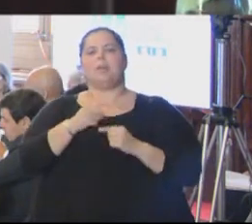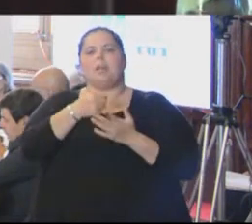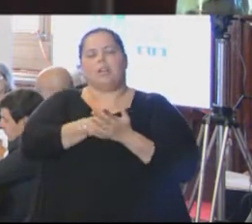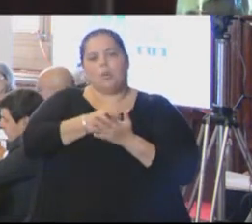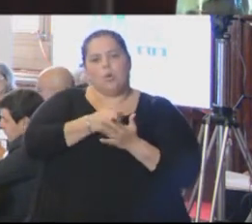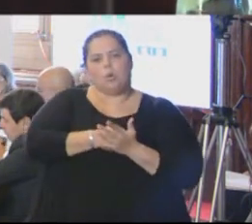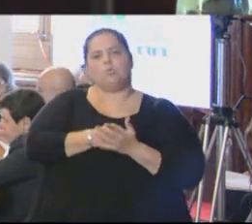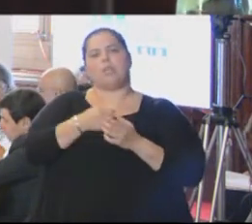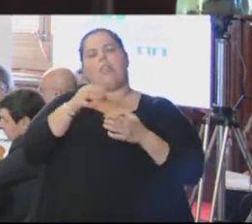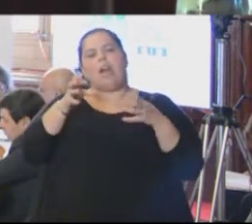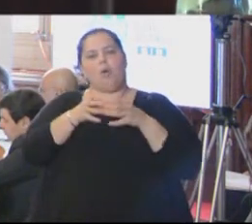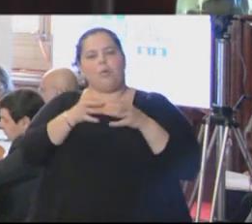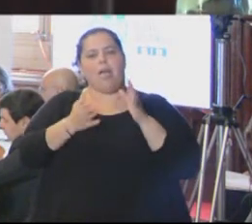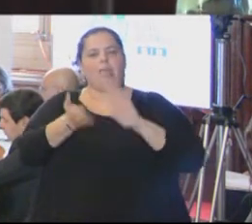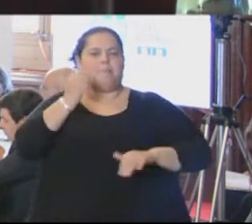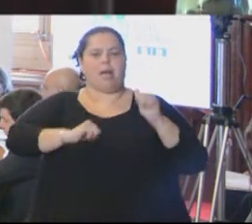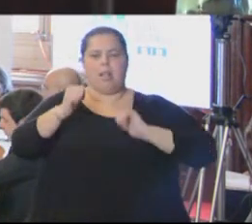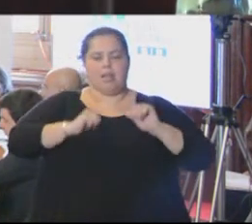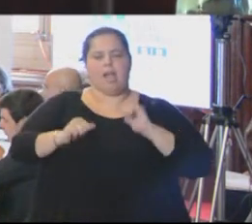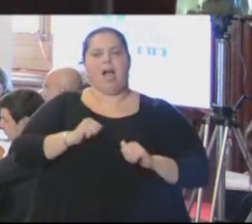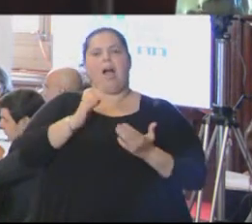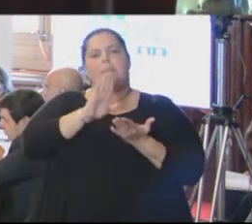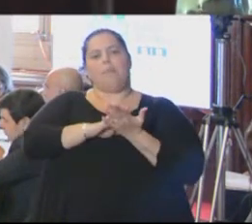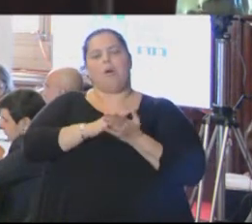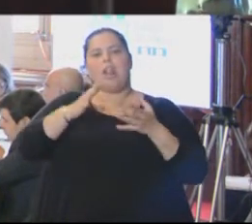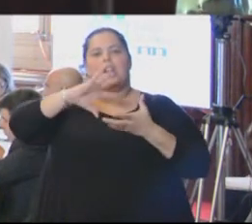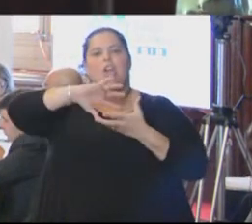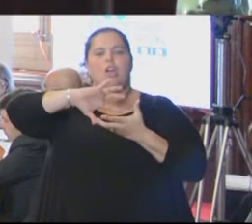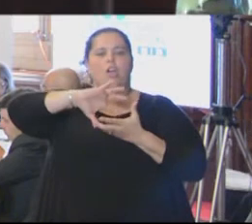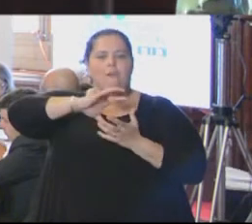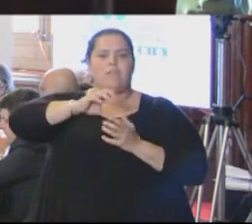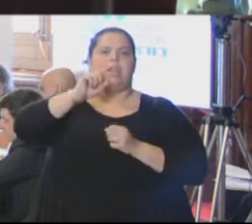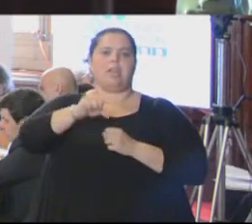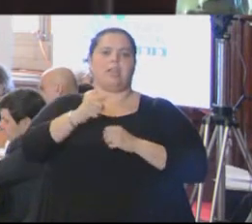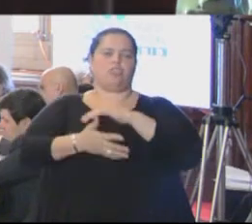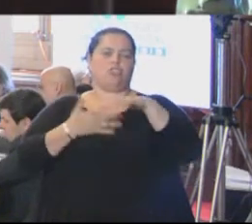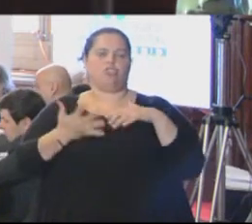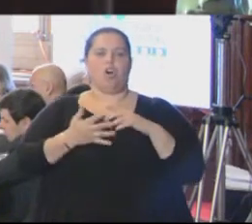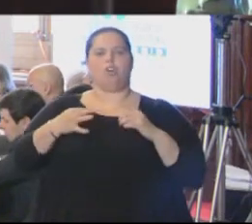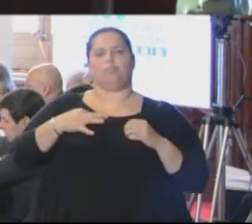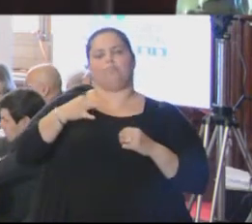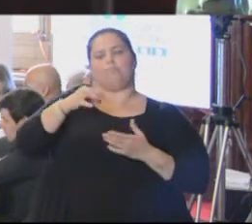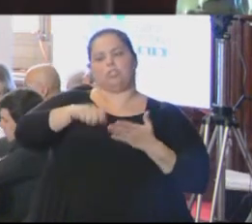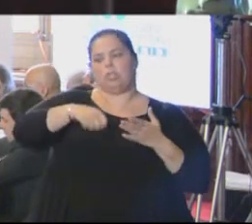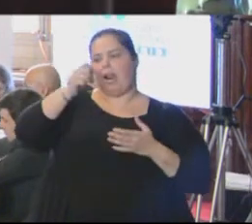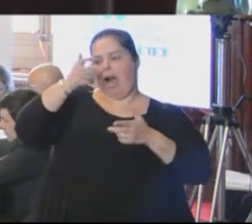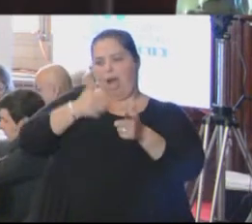más golpeadas por el conflicto social y armado y en algunas regiones frente a la implementación del acuerdo de